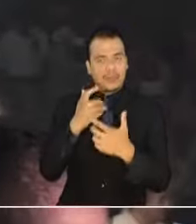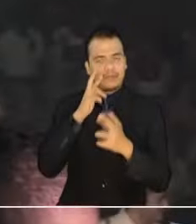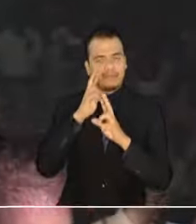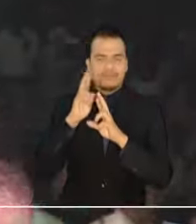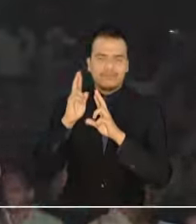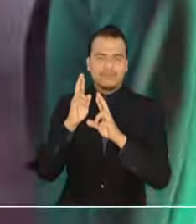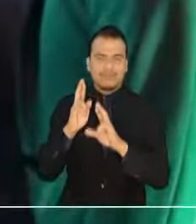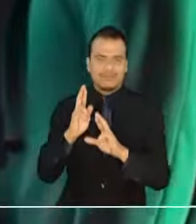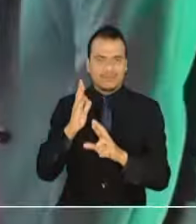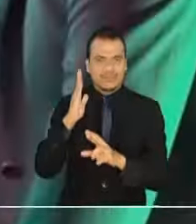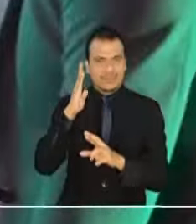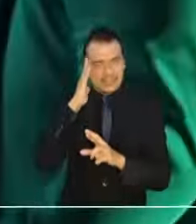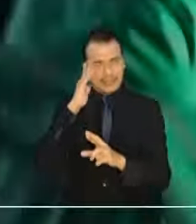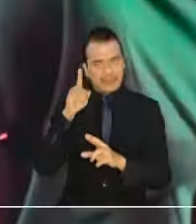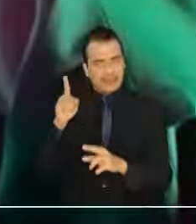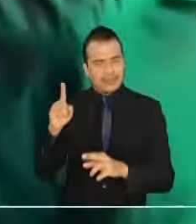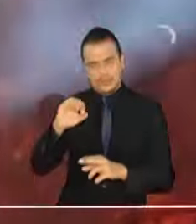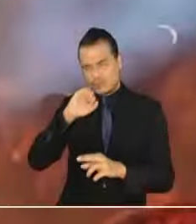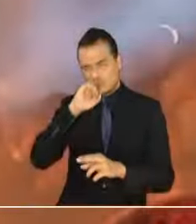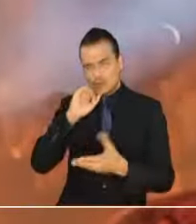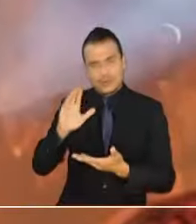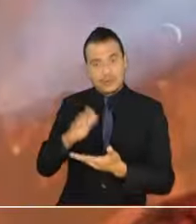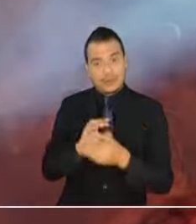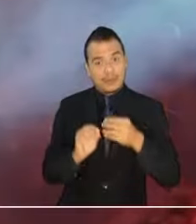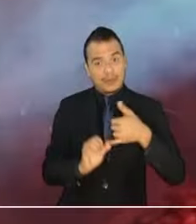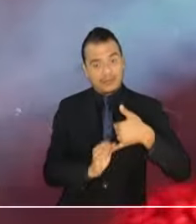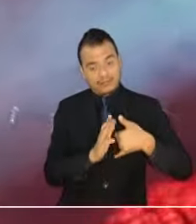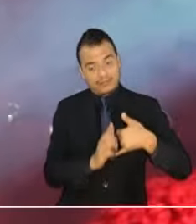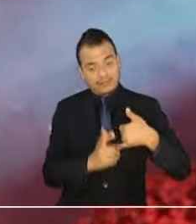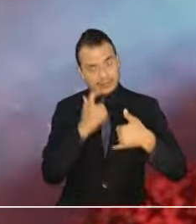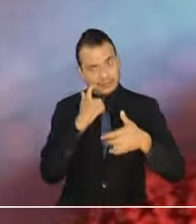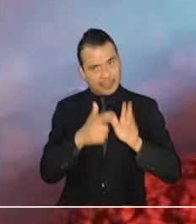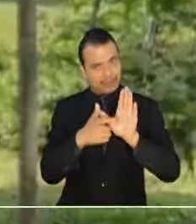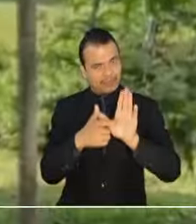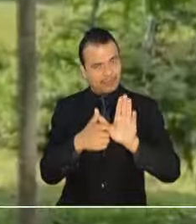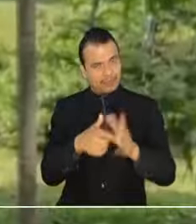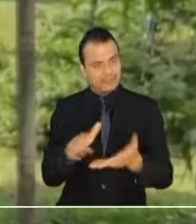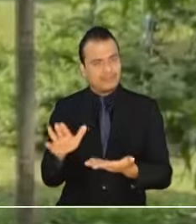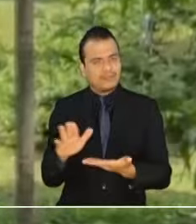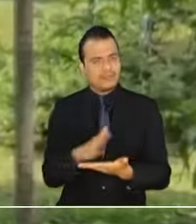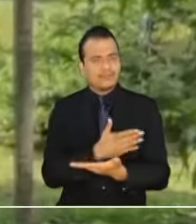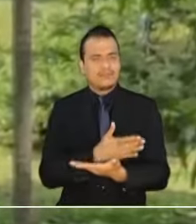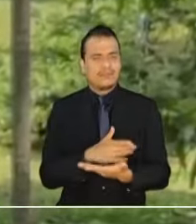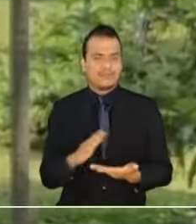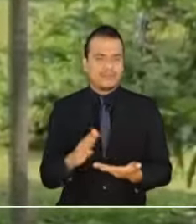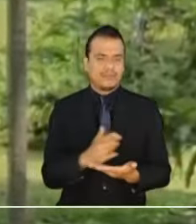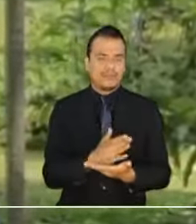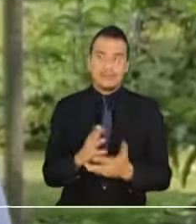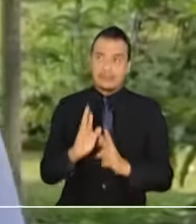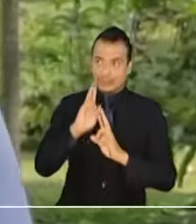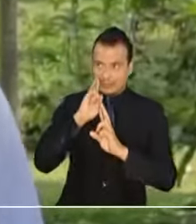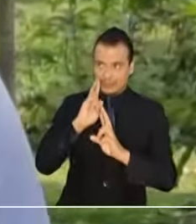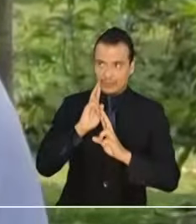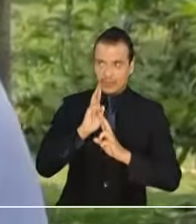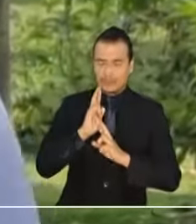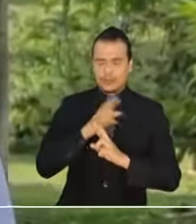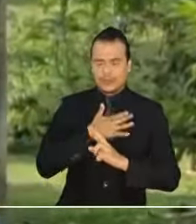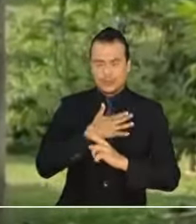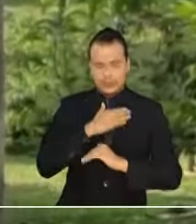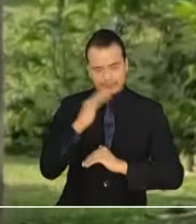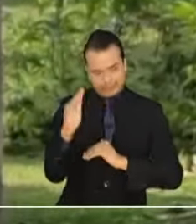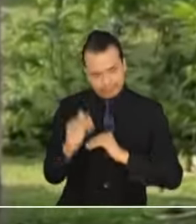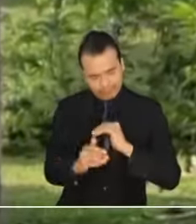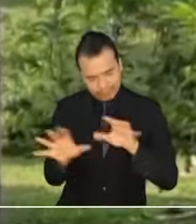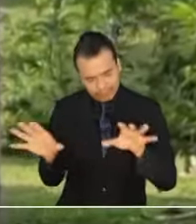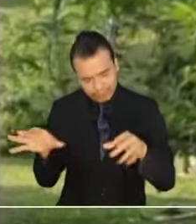la ancestralidad sonora del Pacífico colombiano a través de su voz lo acepto con con toda la humildad del caso con todo el cariño